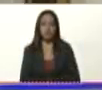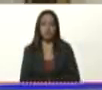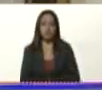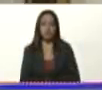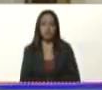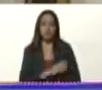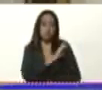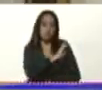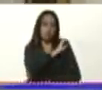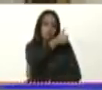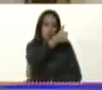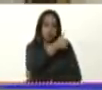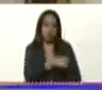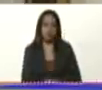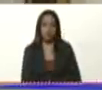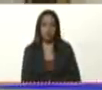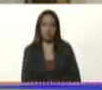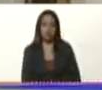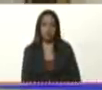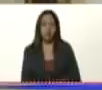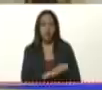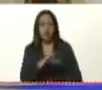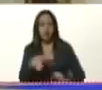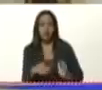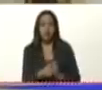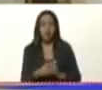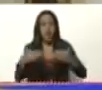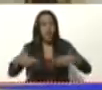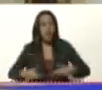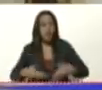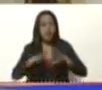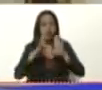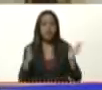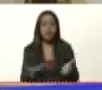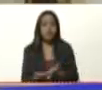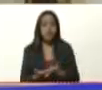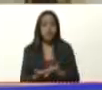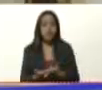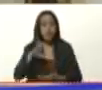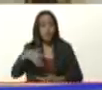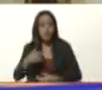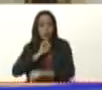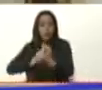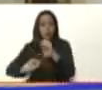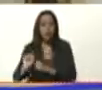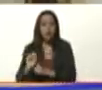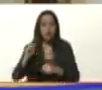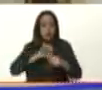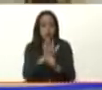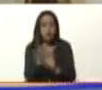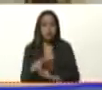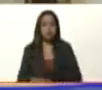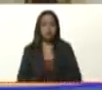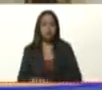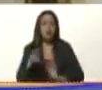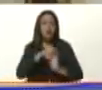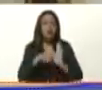rectora de todo el esfuerzo mundial para enfrentar esta pandemia. Un elemento